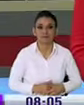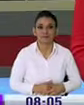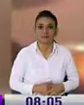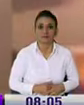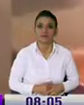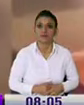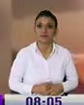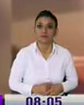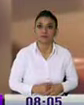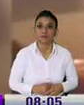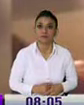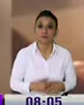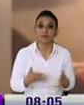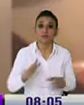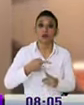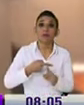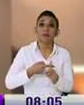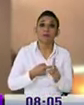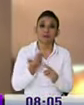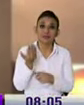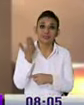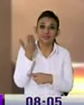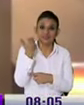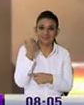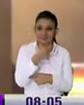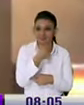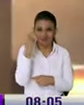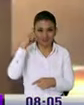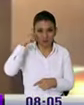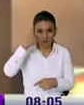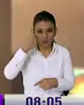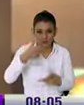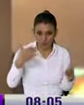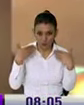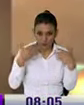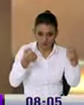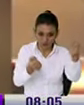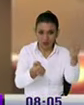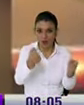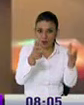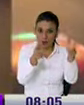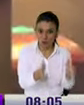Ya ha pasado un mes aquel robo que puso en alerta la seguridad de los guayaquileños. En